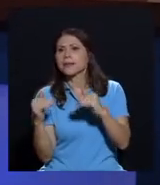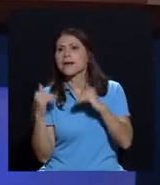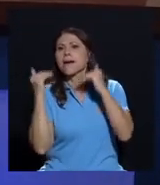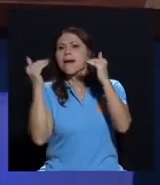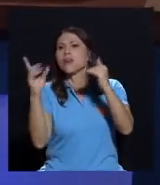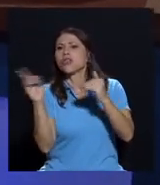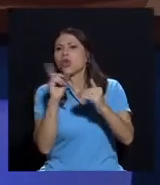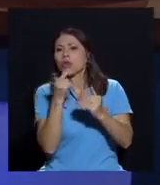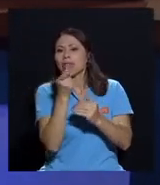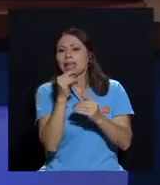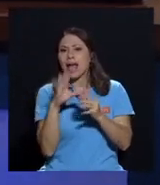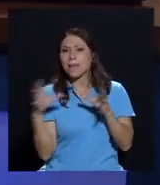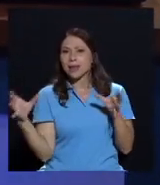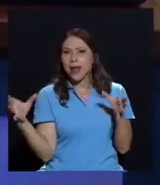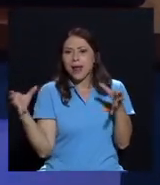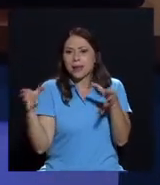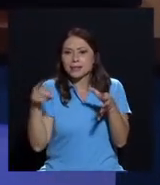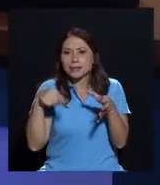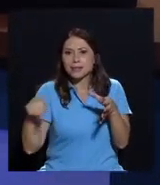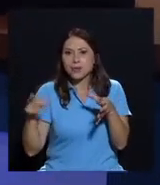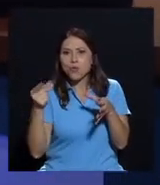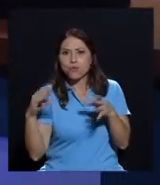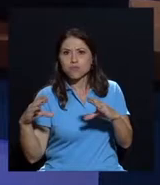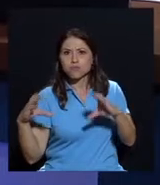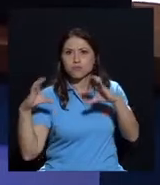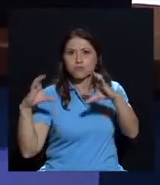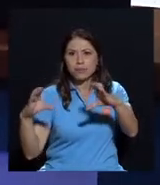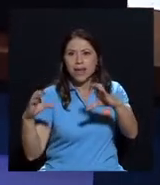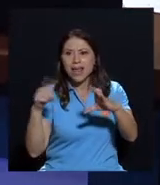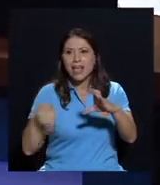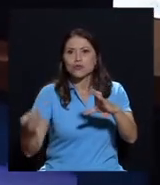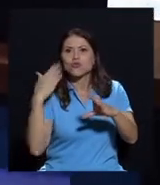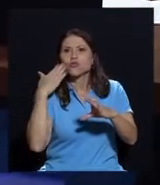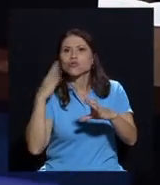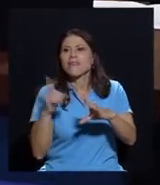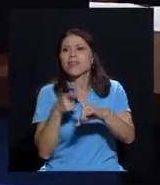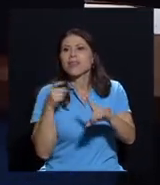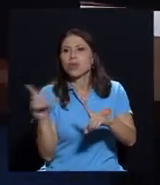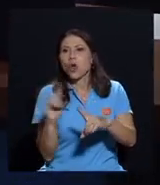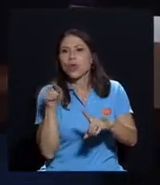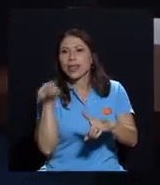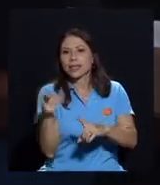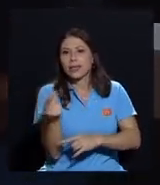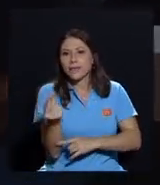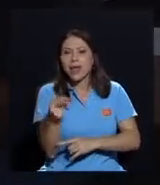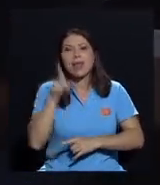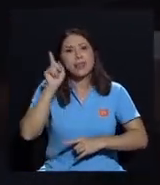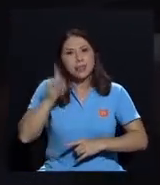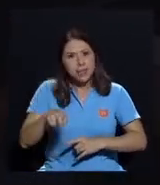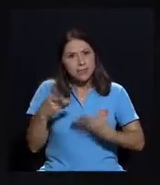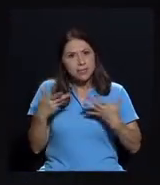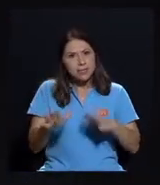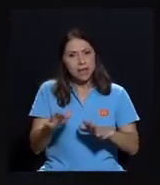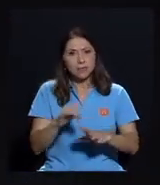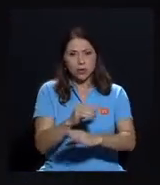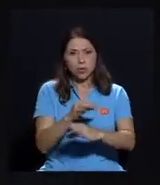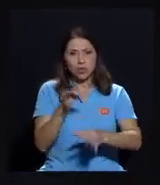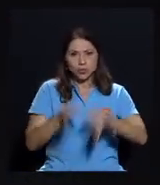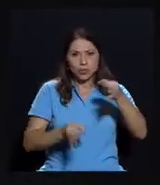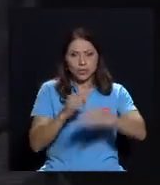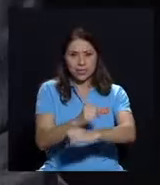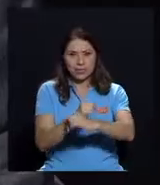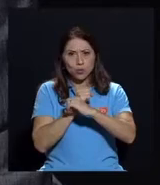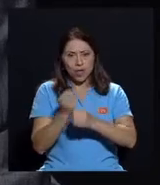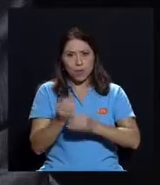uno de esos capitales mal habidos y que no pueden dar fe de donde vienen tiene que golpear la justicia y la seguridad pública